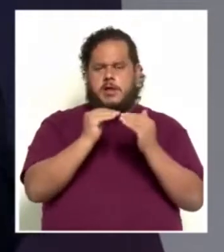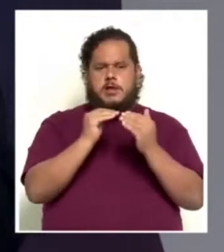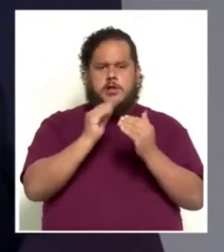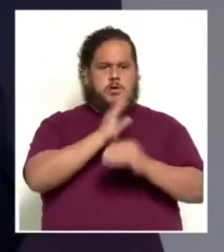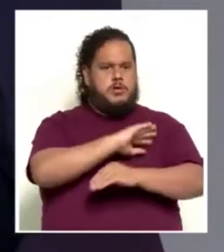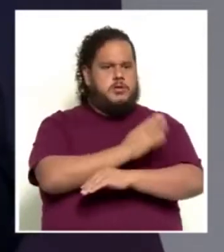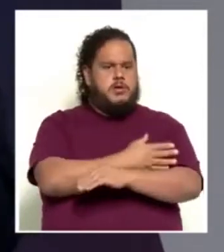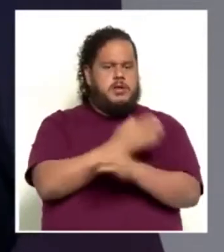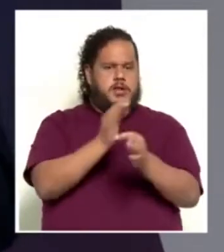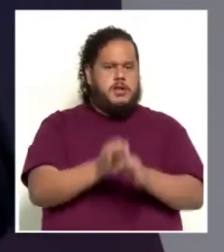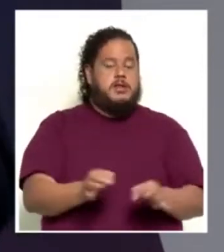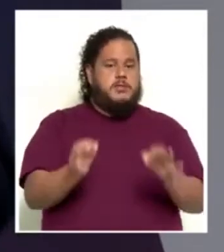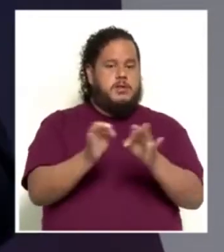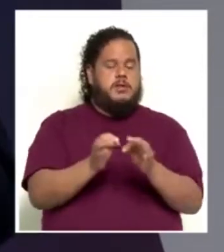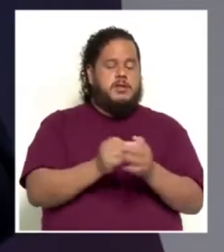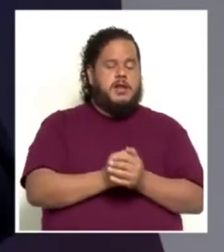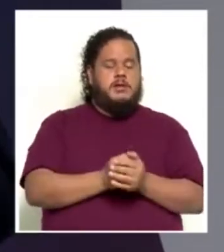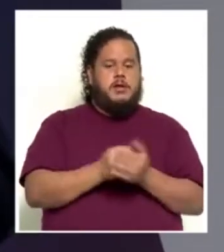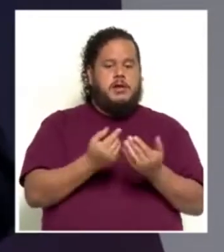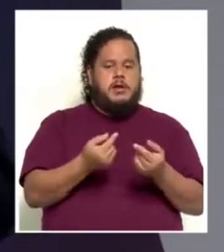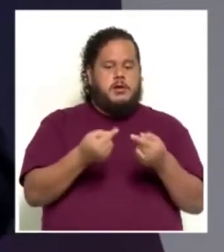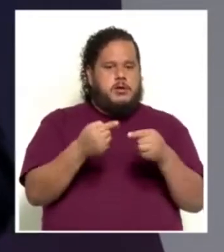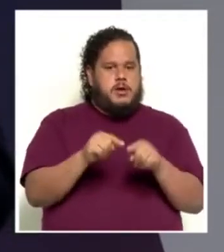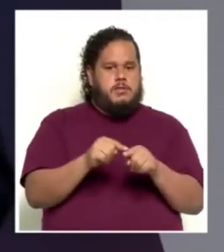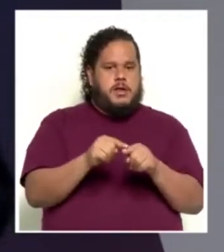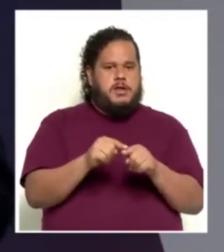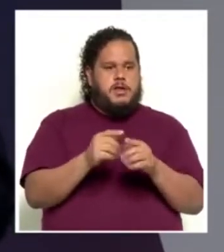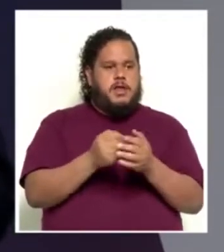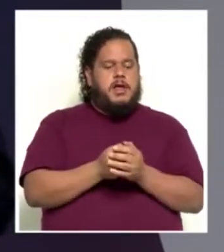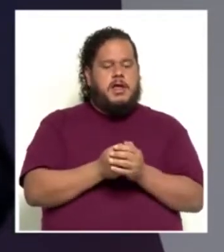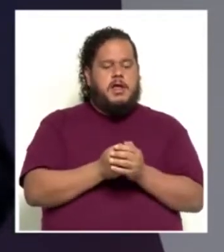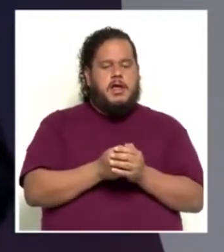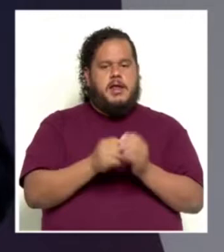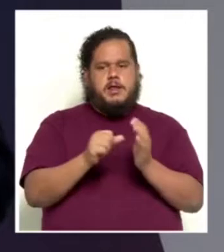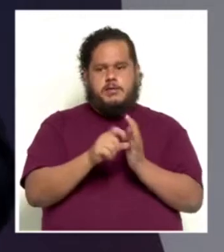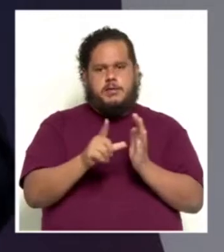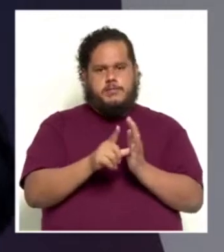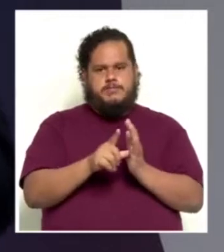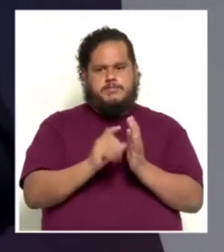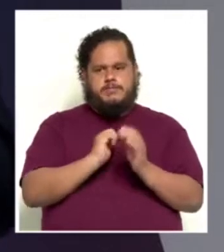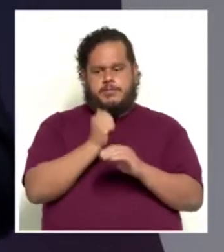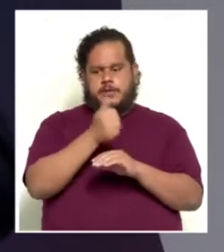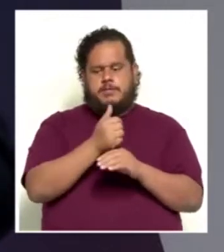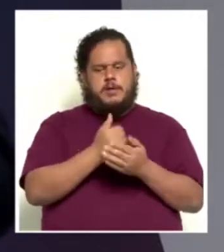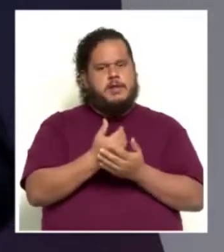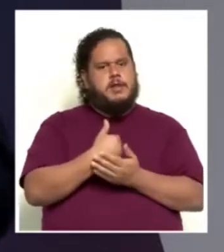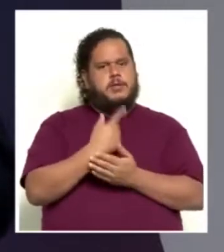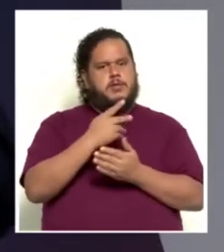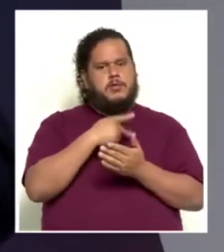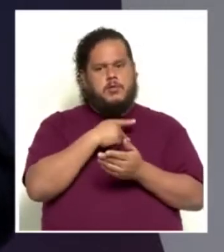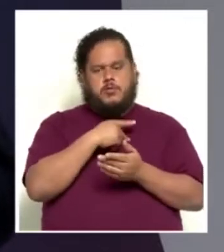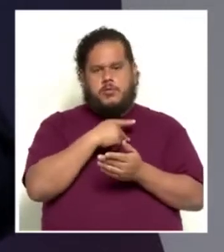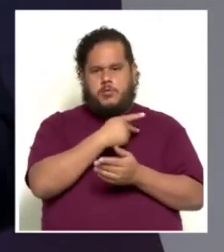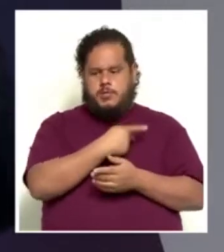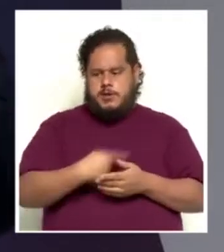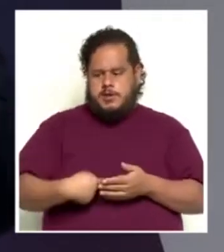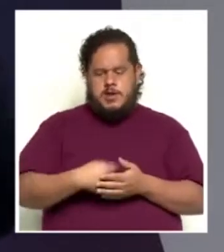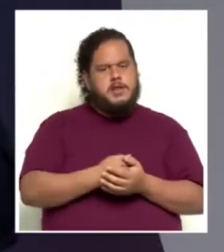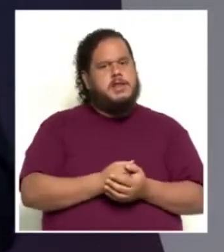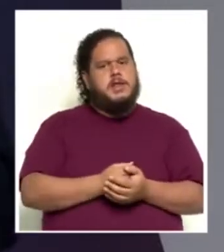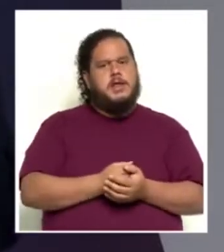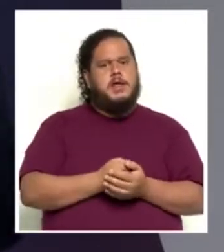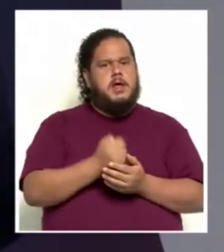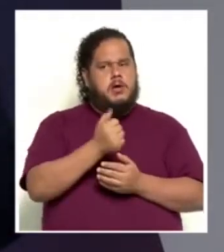poderes, es fundamental. Lo que ocurra en el Congreso define. Tenemos un presidente, me atrevo a decir,